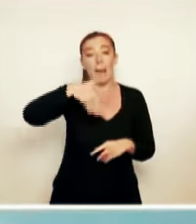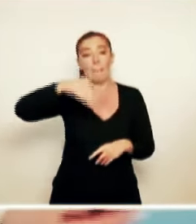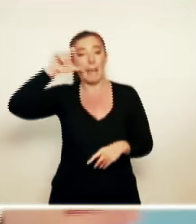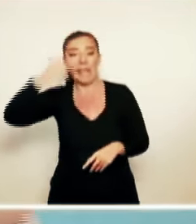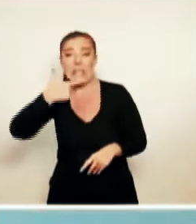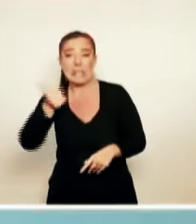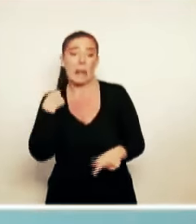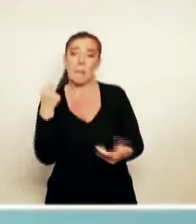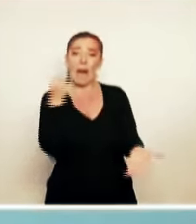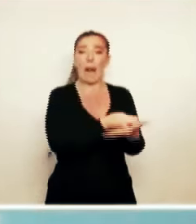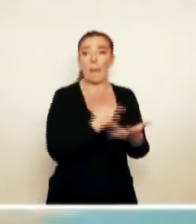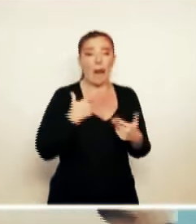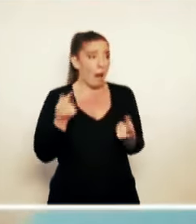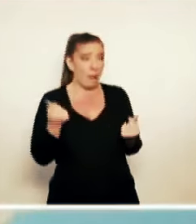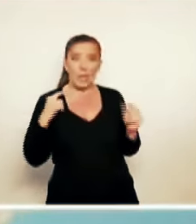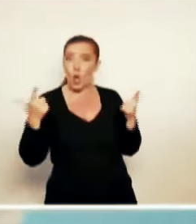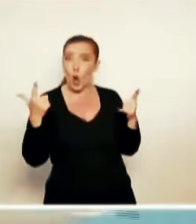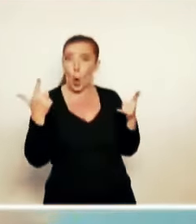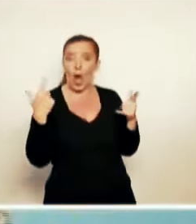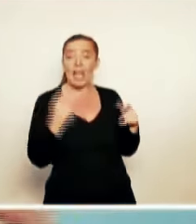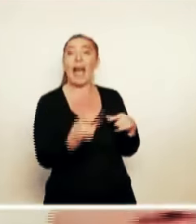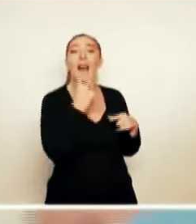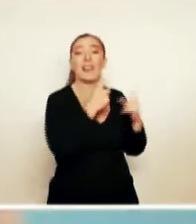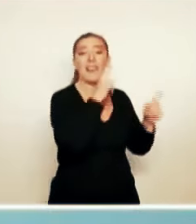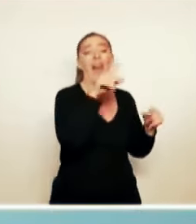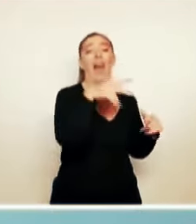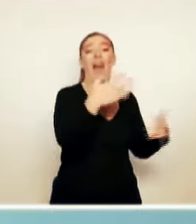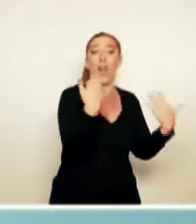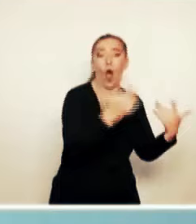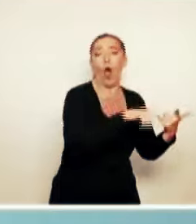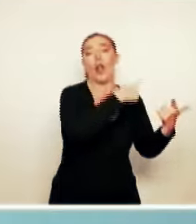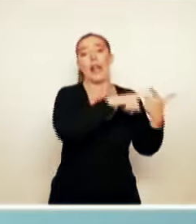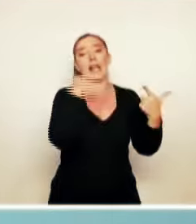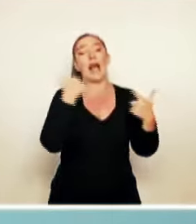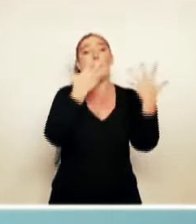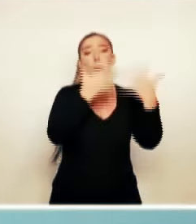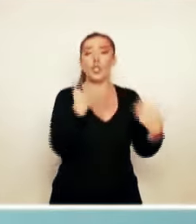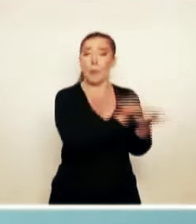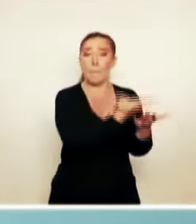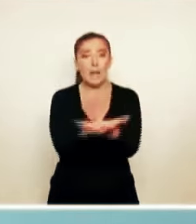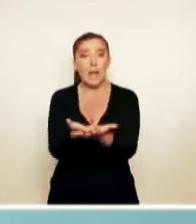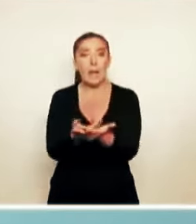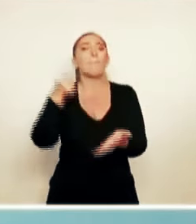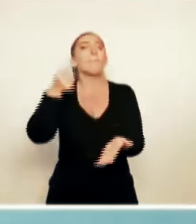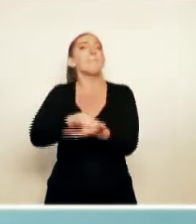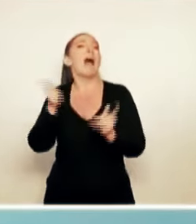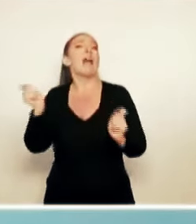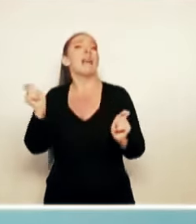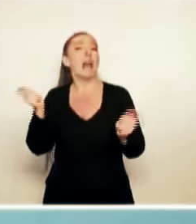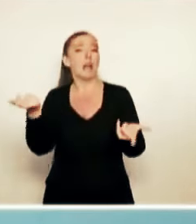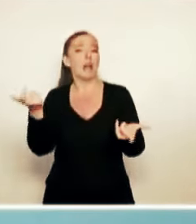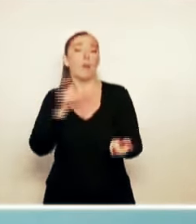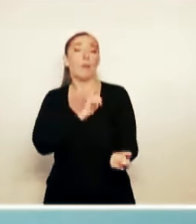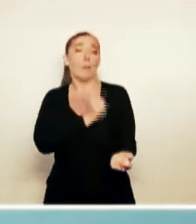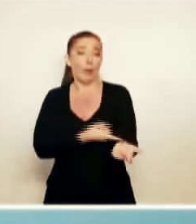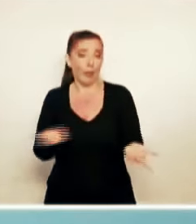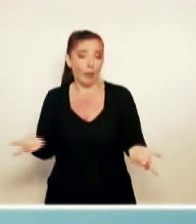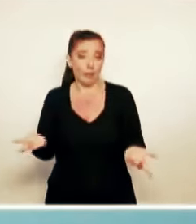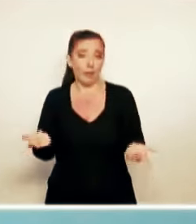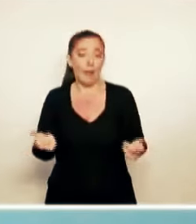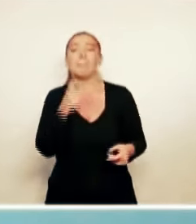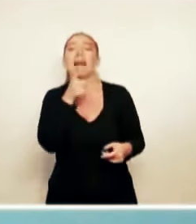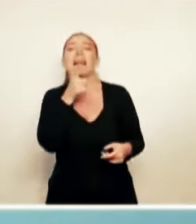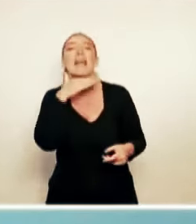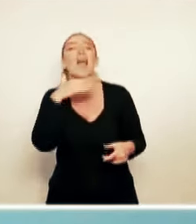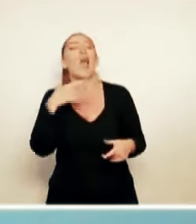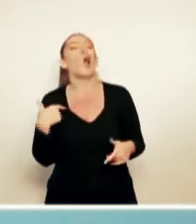para pagarle a las eólicas, a los proyectos que presentaron, los paga el FODER. Que se parece a joder, ¿no?